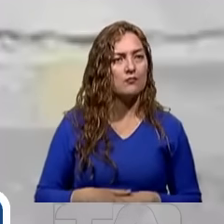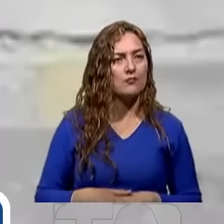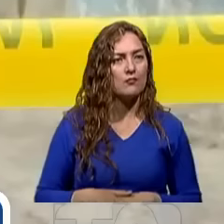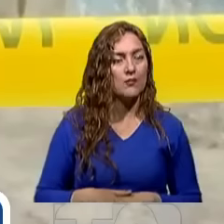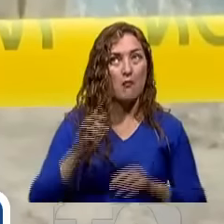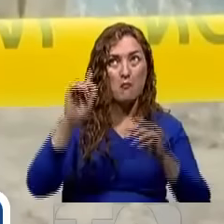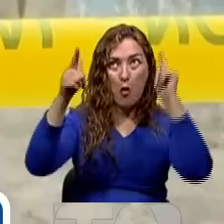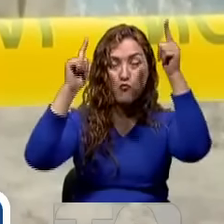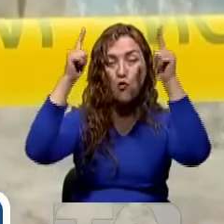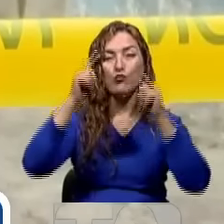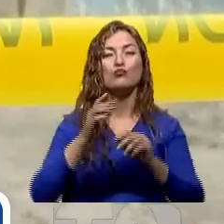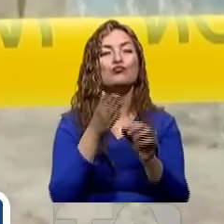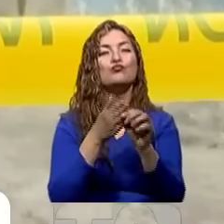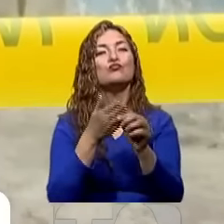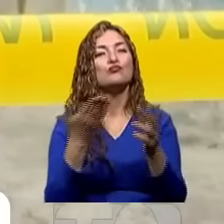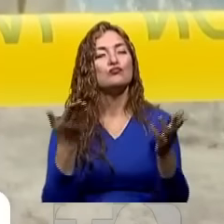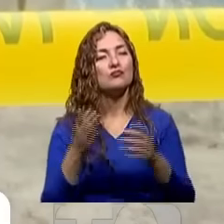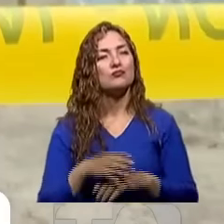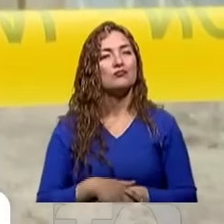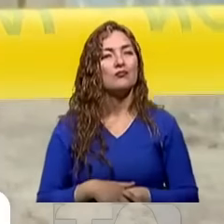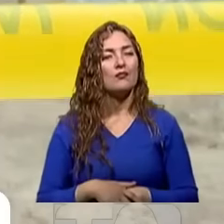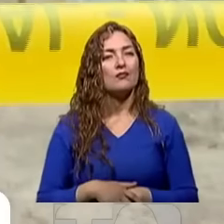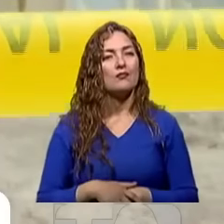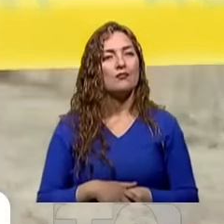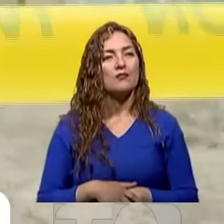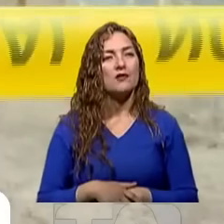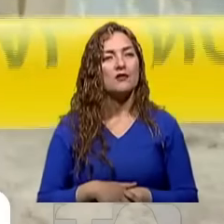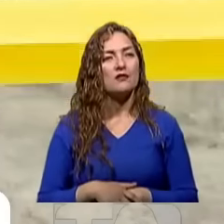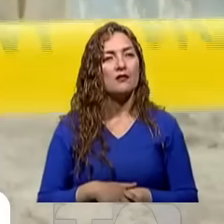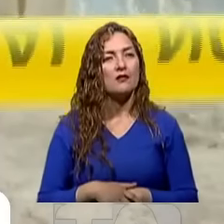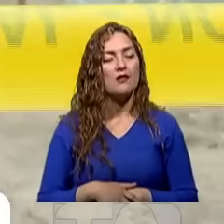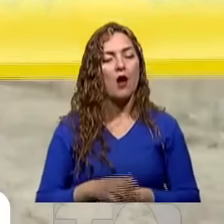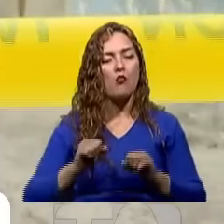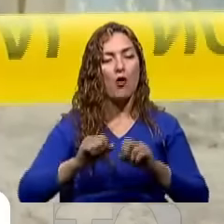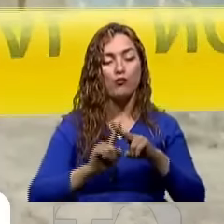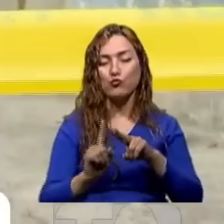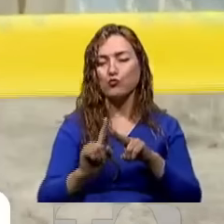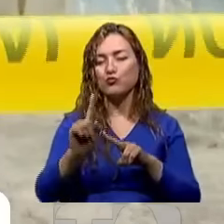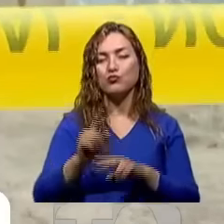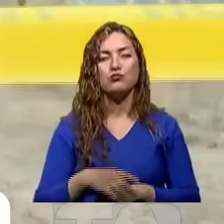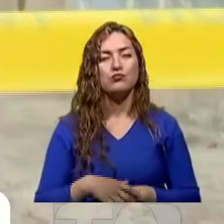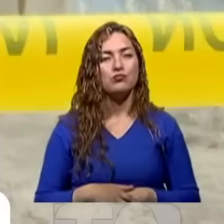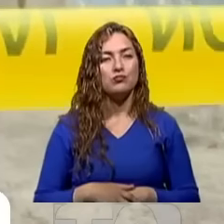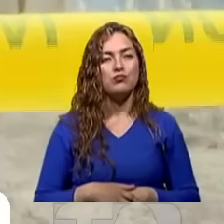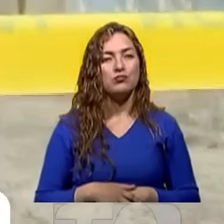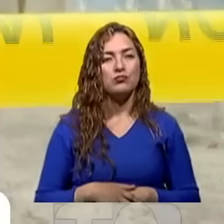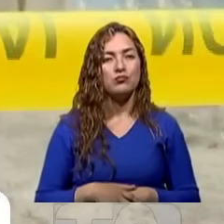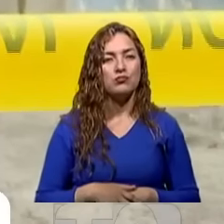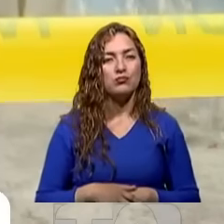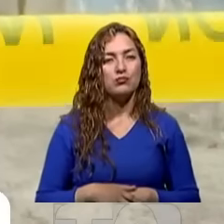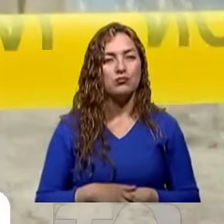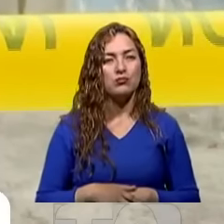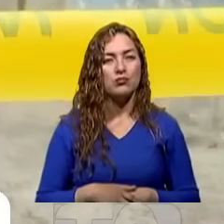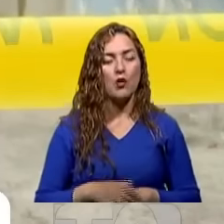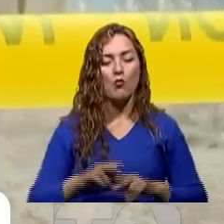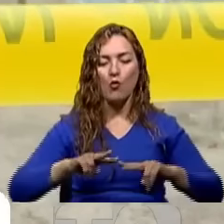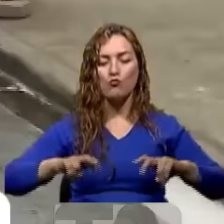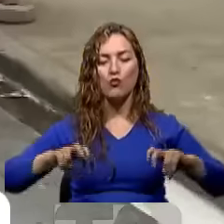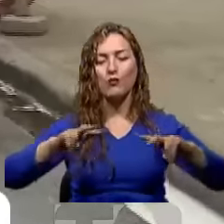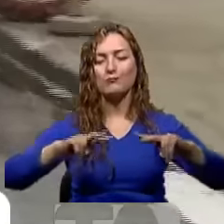el aire con la finalidad de amedrentar y poder darse la fuga. No sabemos de qué todavía, porque todavía estamos realizando las